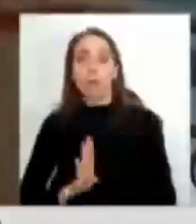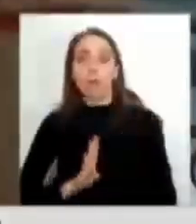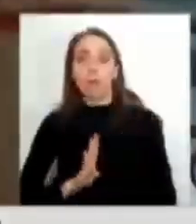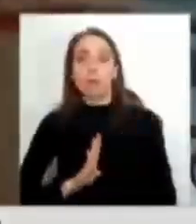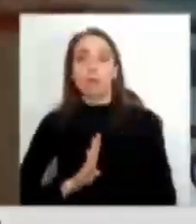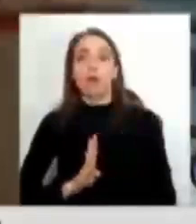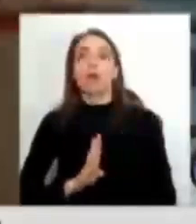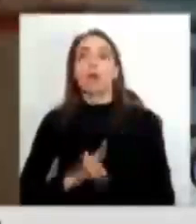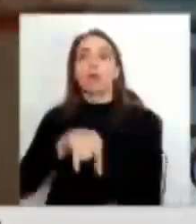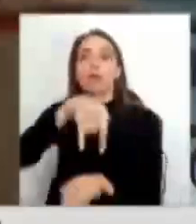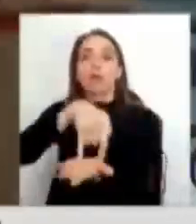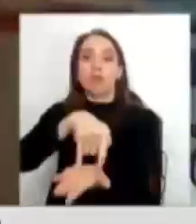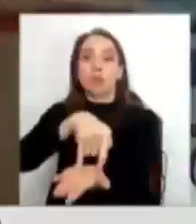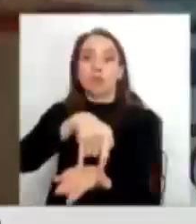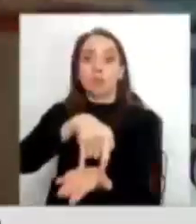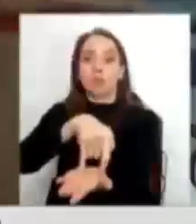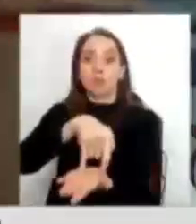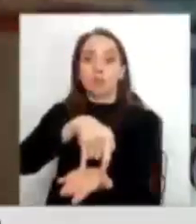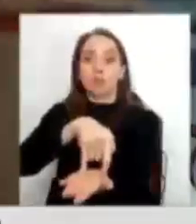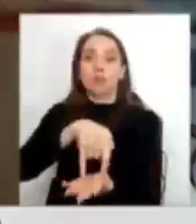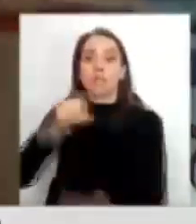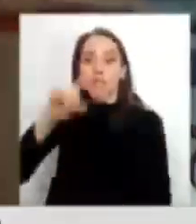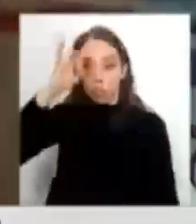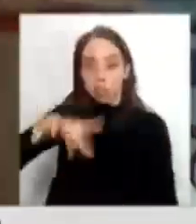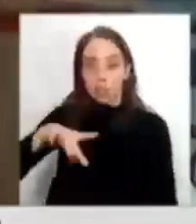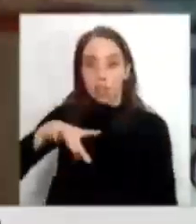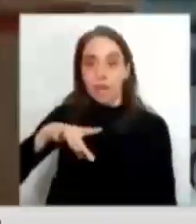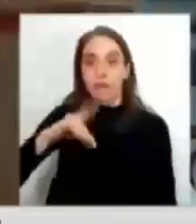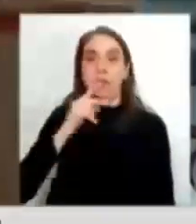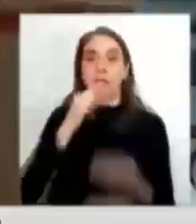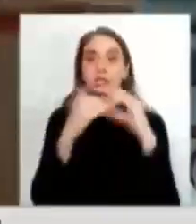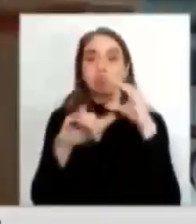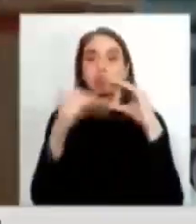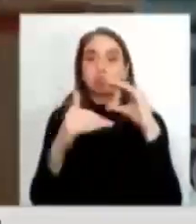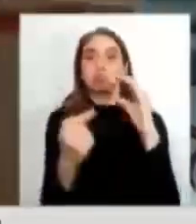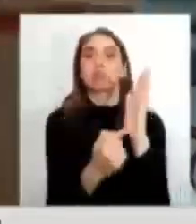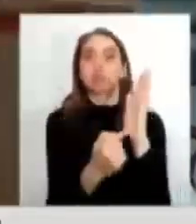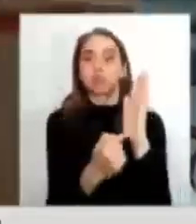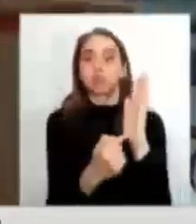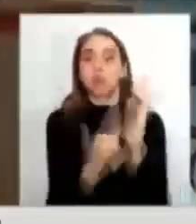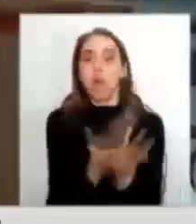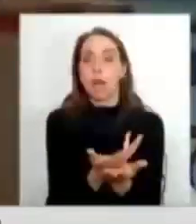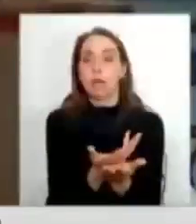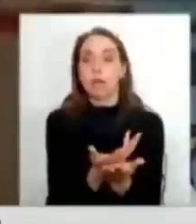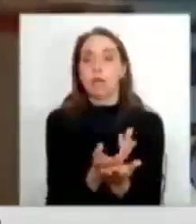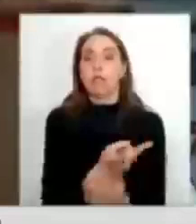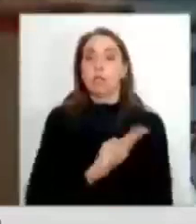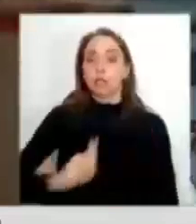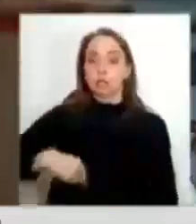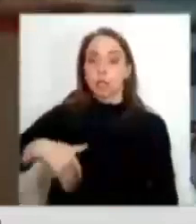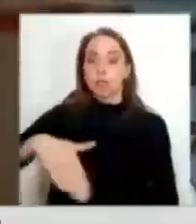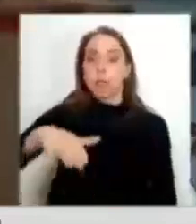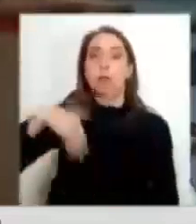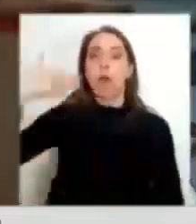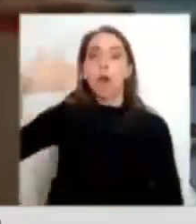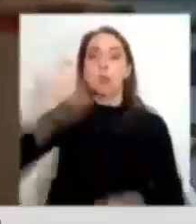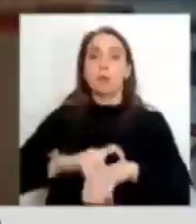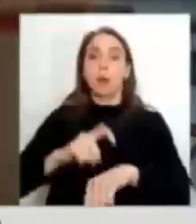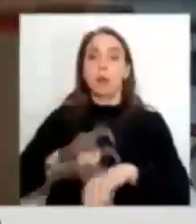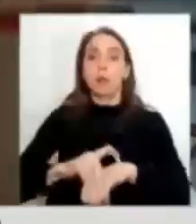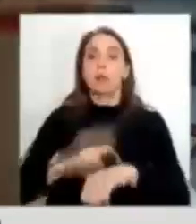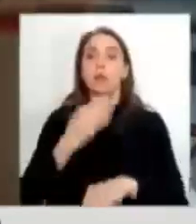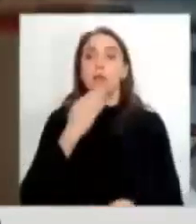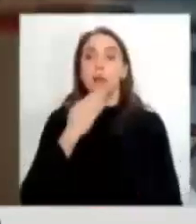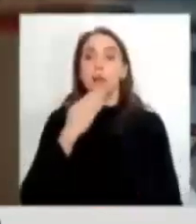y eso lo sabemos están los correos electrónicos y vamos a tener en algún momento que aplicarle también la fuerza del estado que